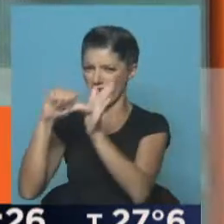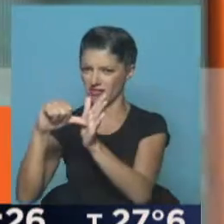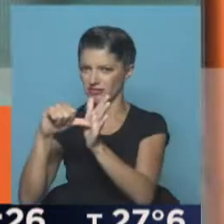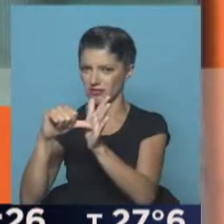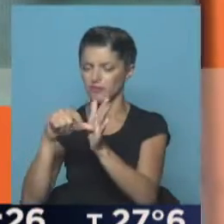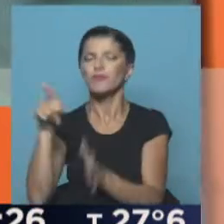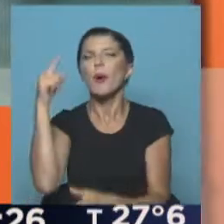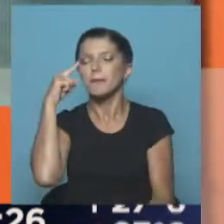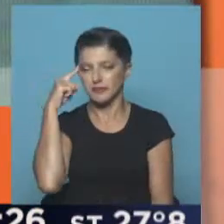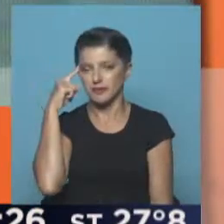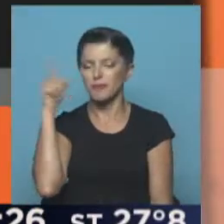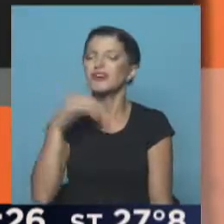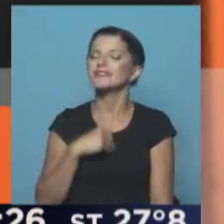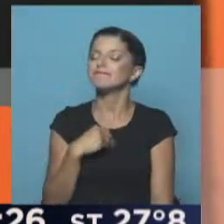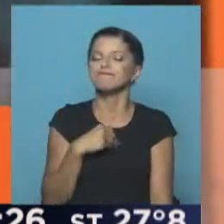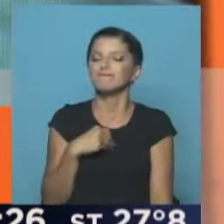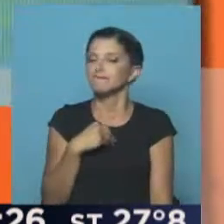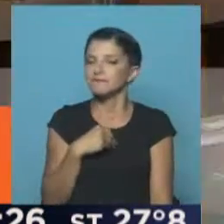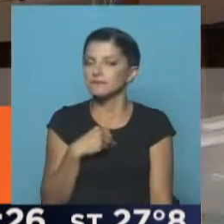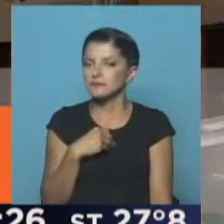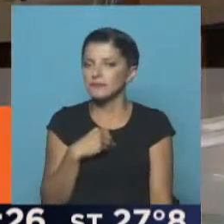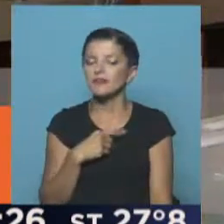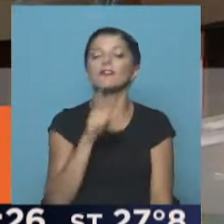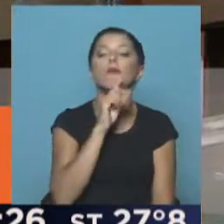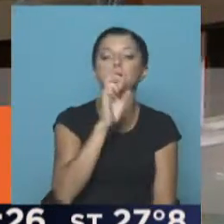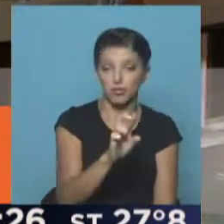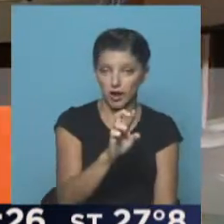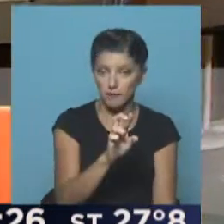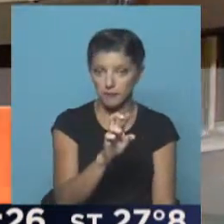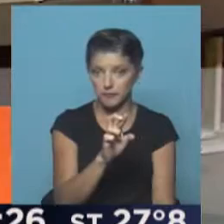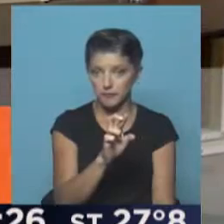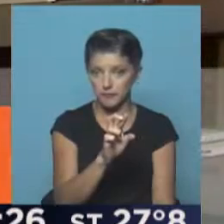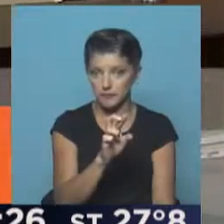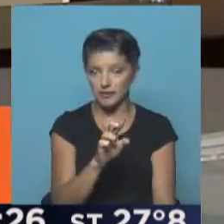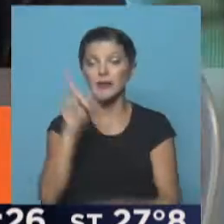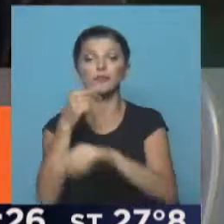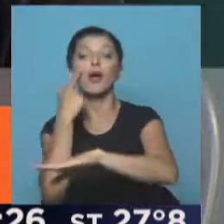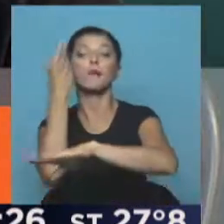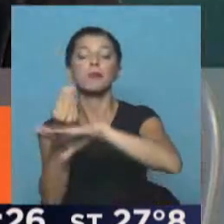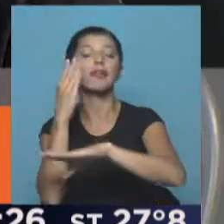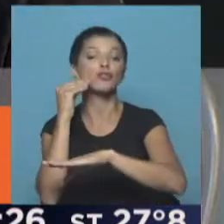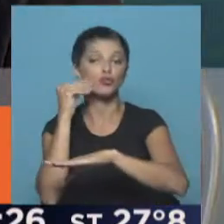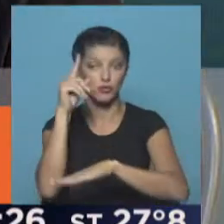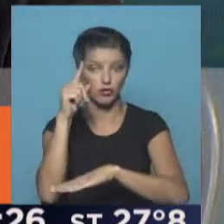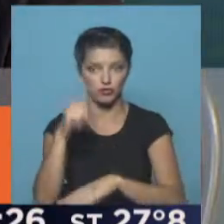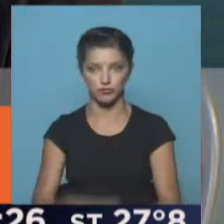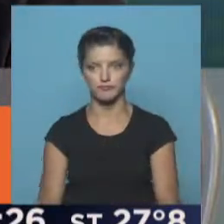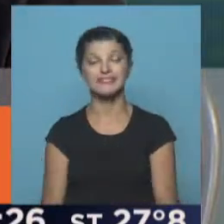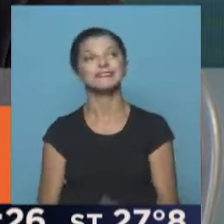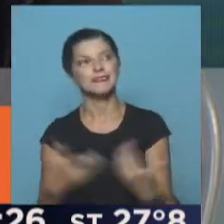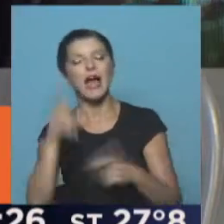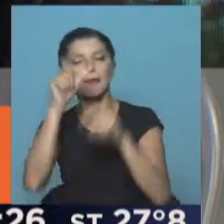cae esto? Es decir, ¿cómo sentís que está la figura de Trump entre los habitantes del Reino Unido? Entre los habitantes del Reino